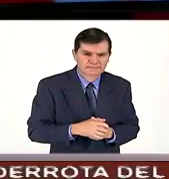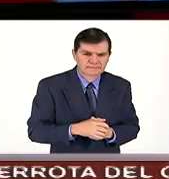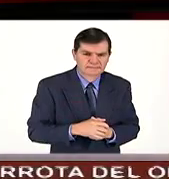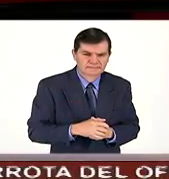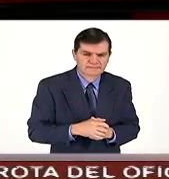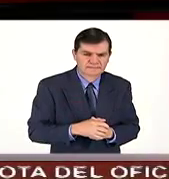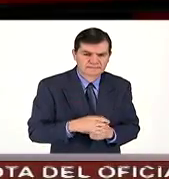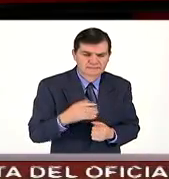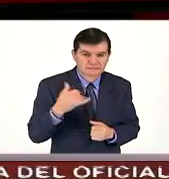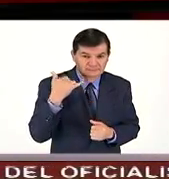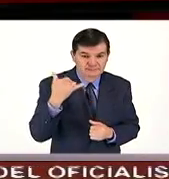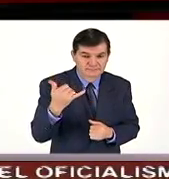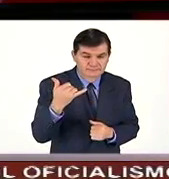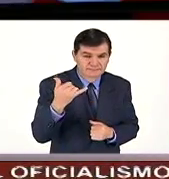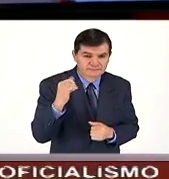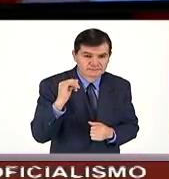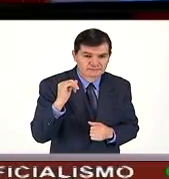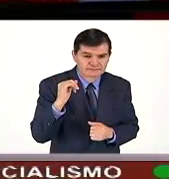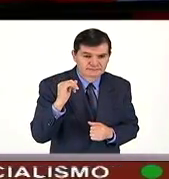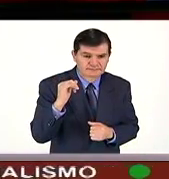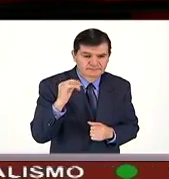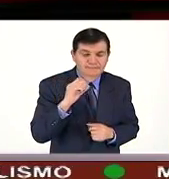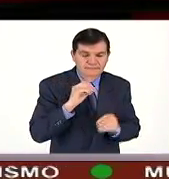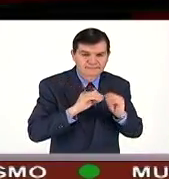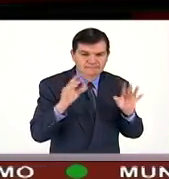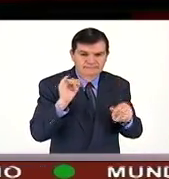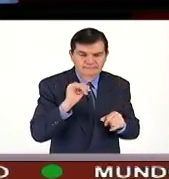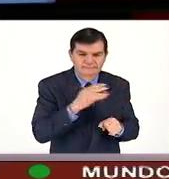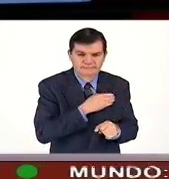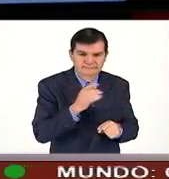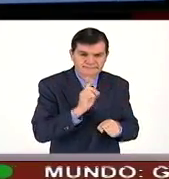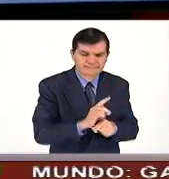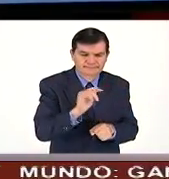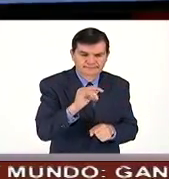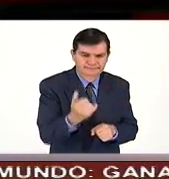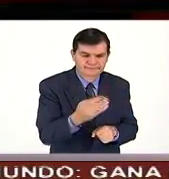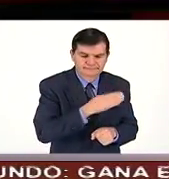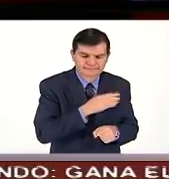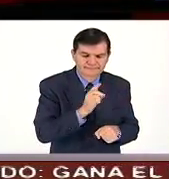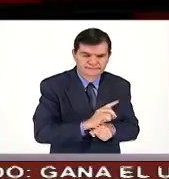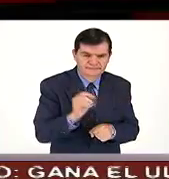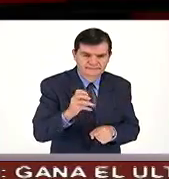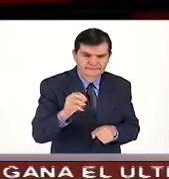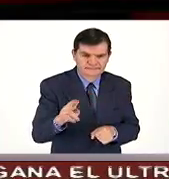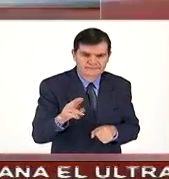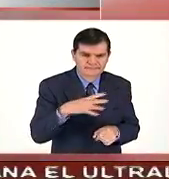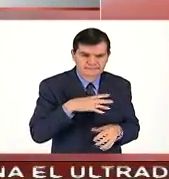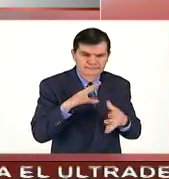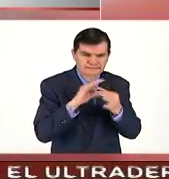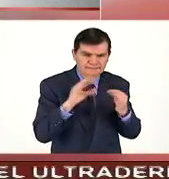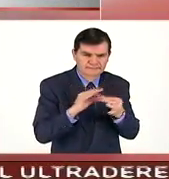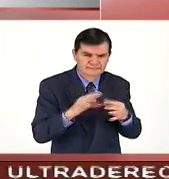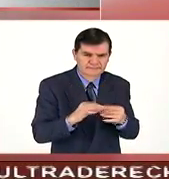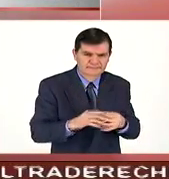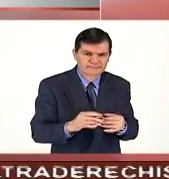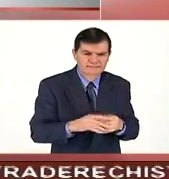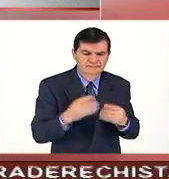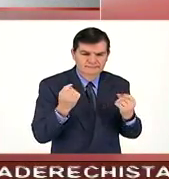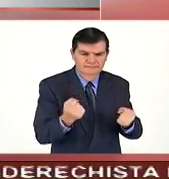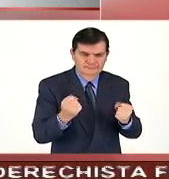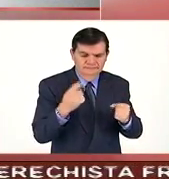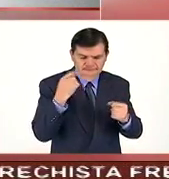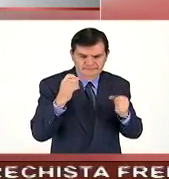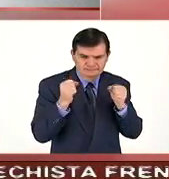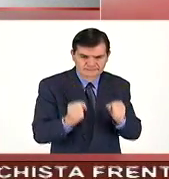si nos escuchas. Sí, claro que sí. Buenos días, Pati. Buenos días, Omar. Pues les informo que en medio de un fuerte dispositivo